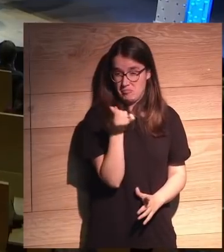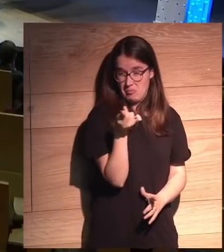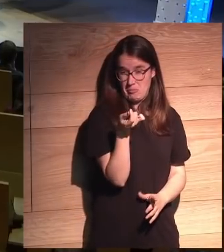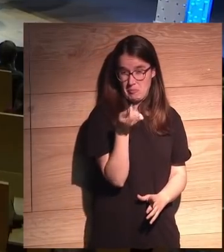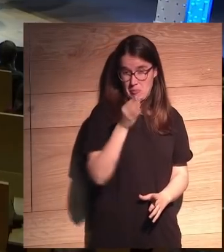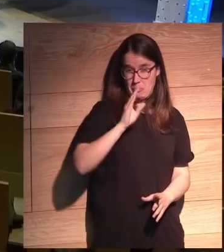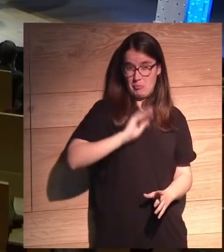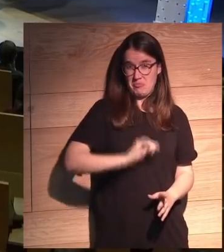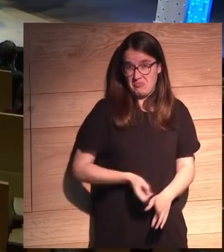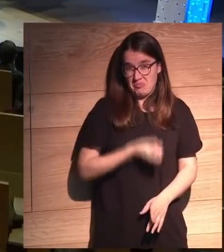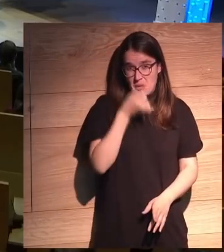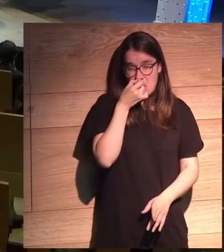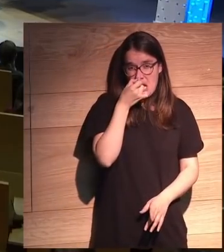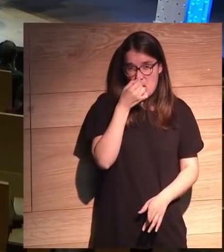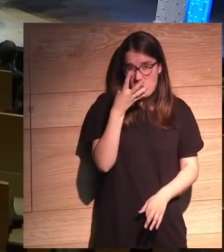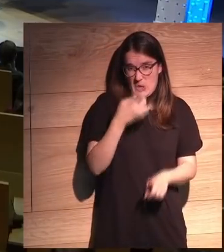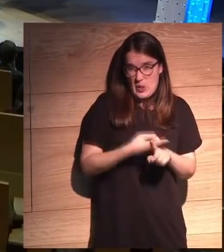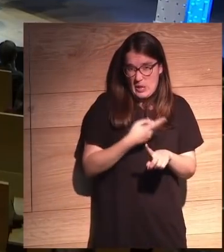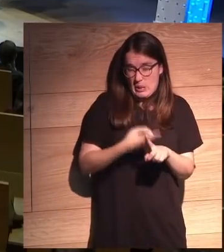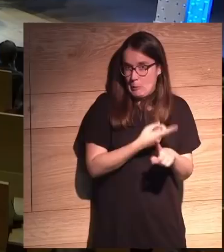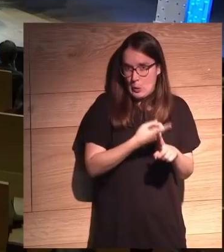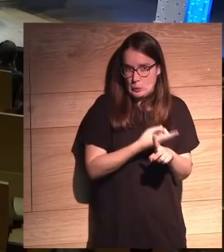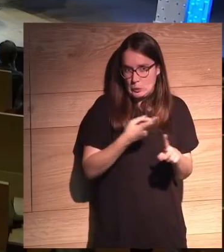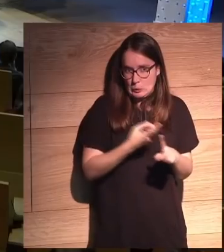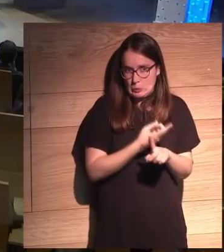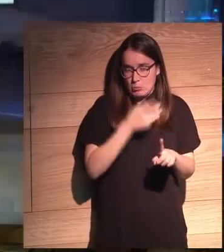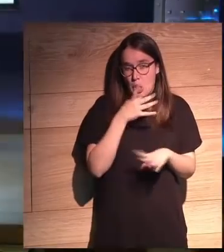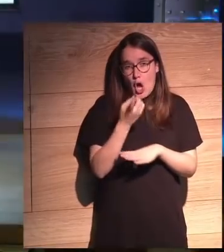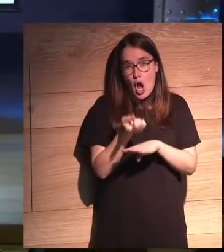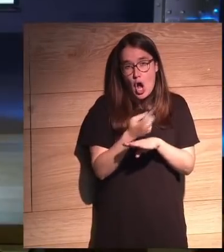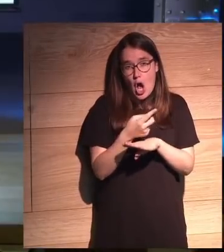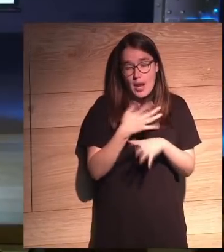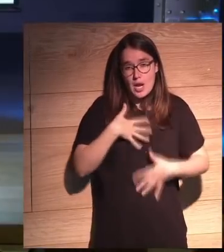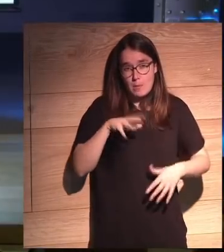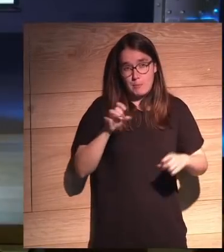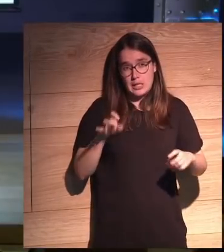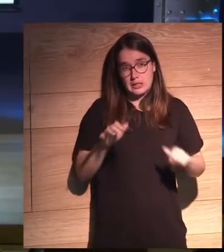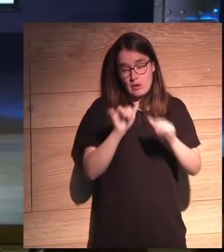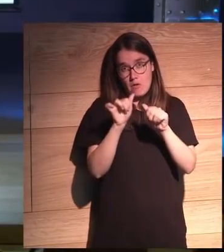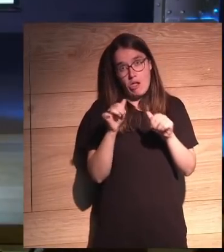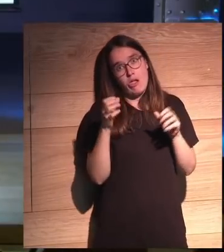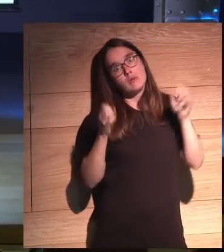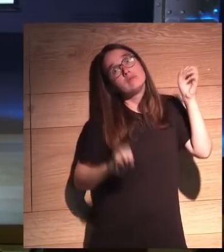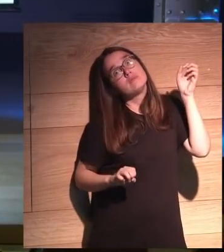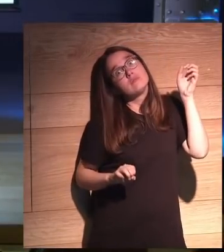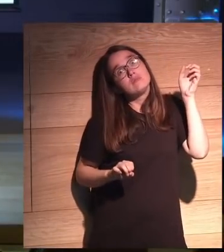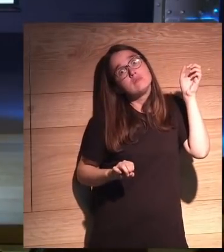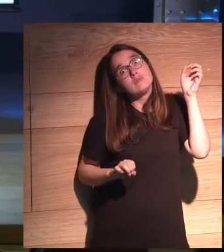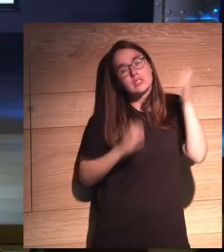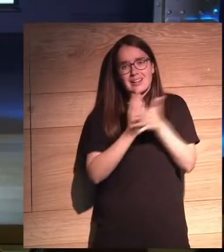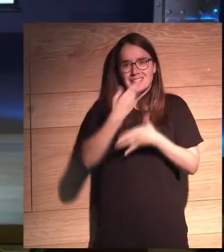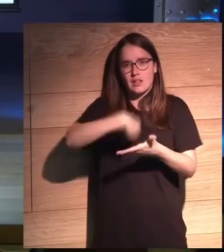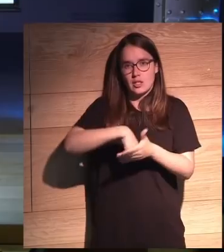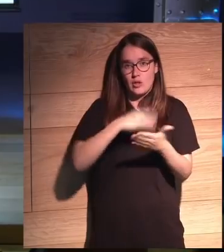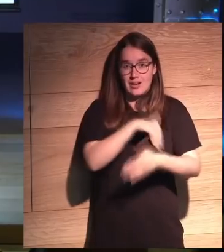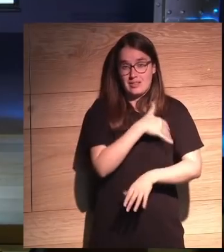cobraban, 4 céntimos a cambio de pasarse horas desnudas en las aulas de